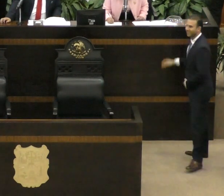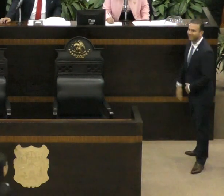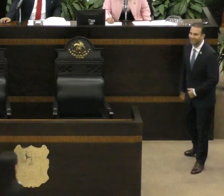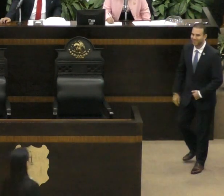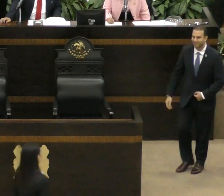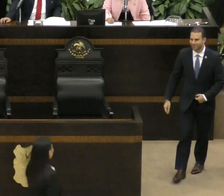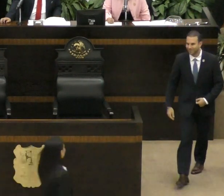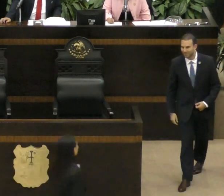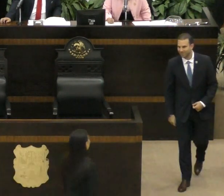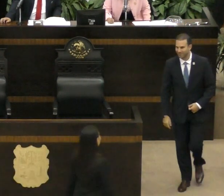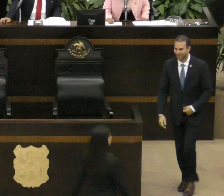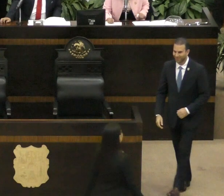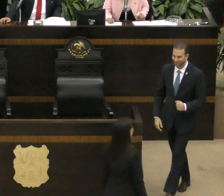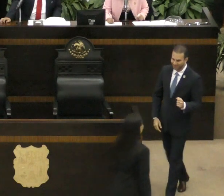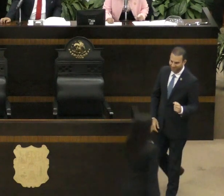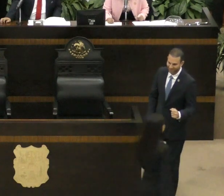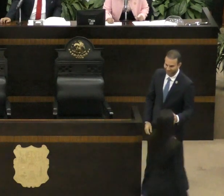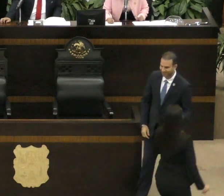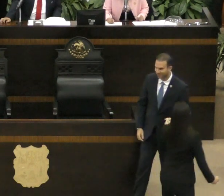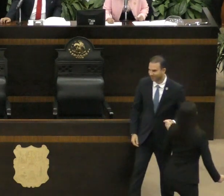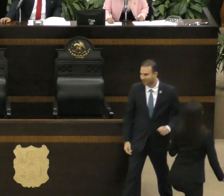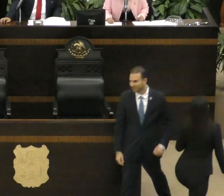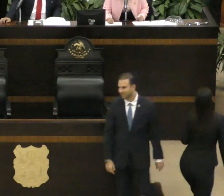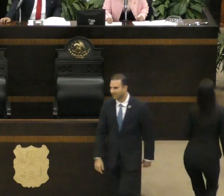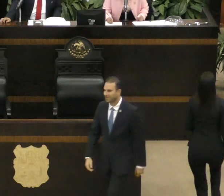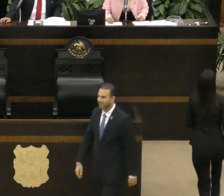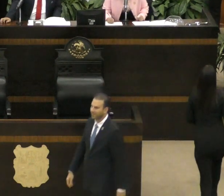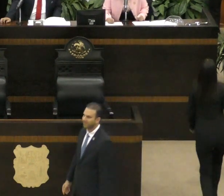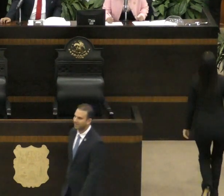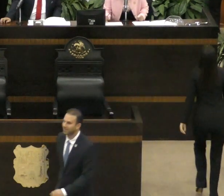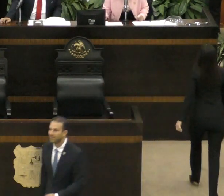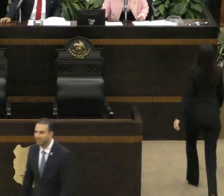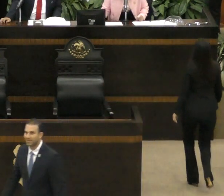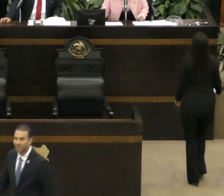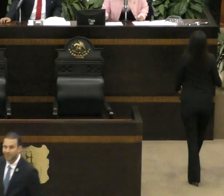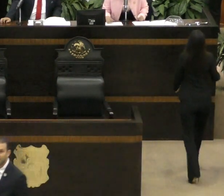Diputado Eduardo Méndez Salatra.